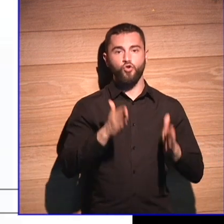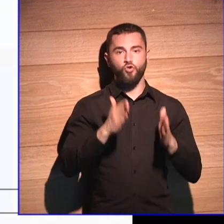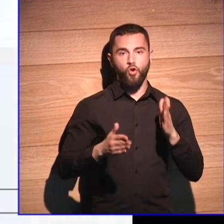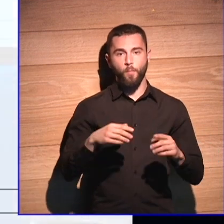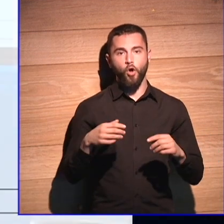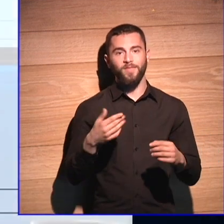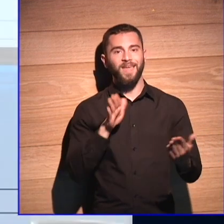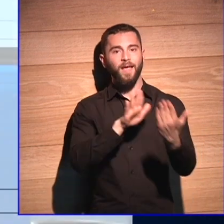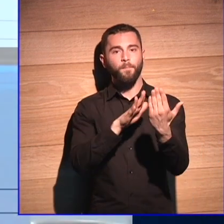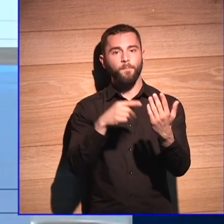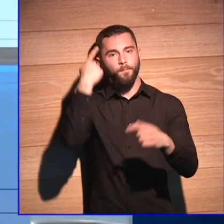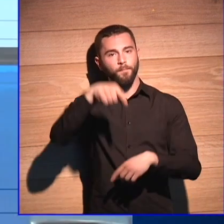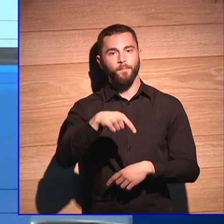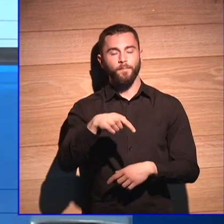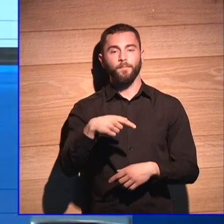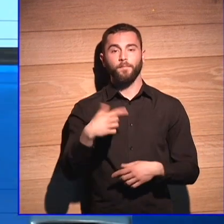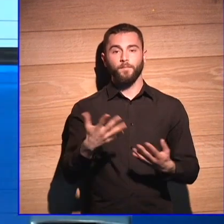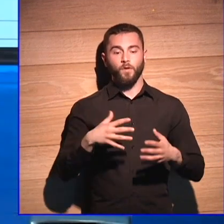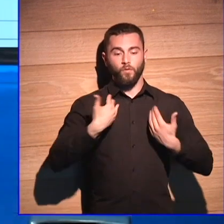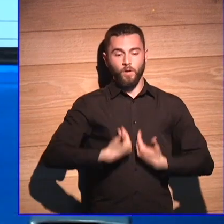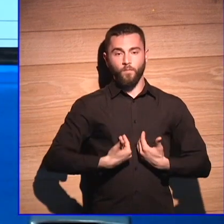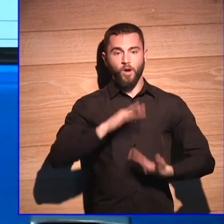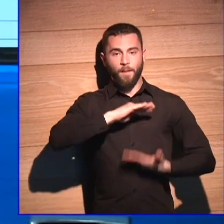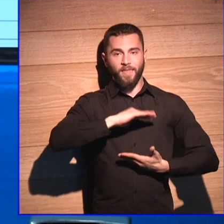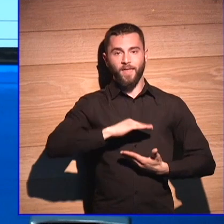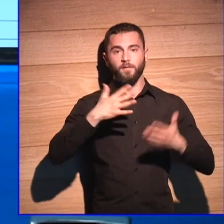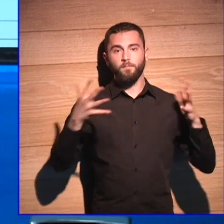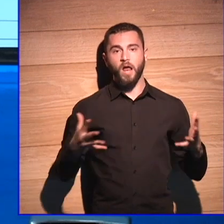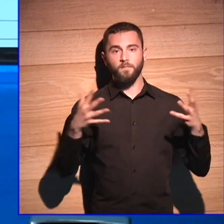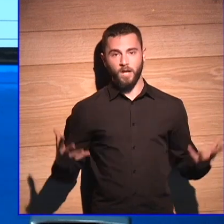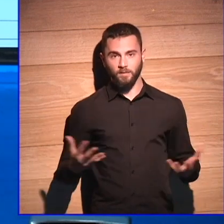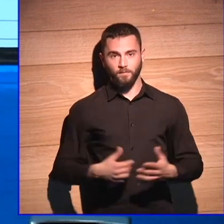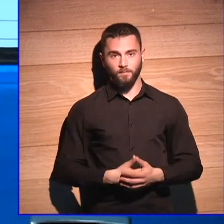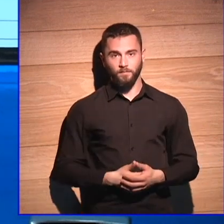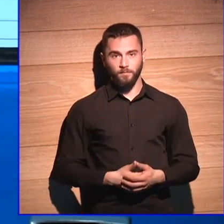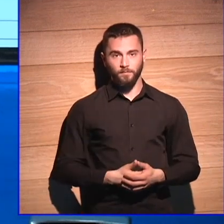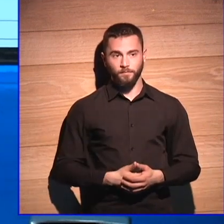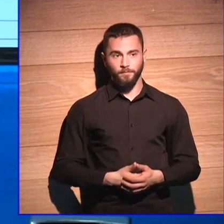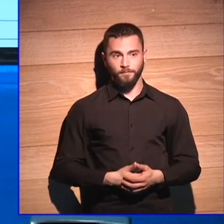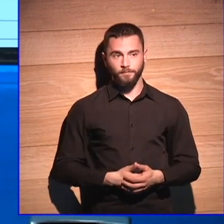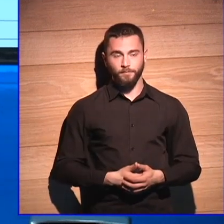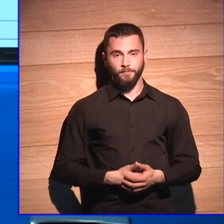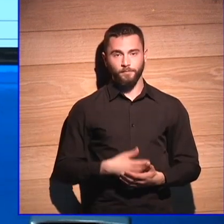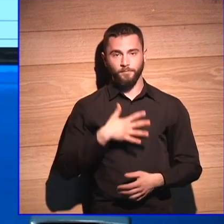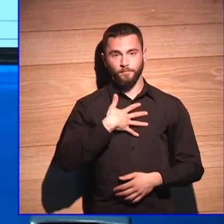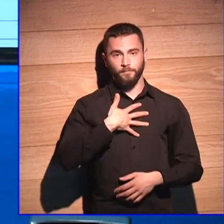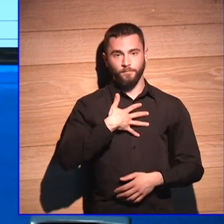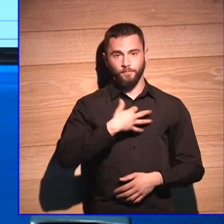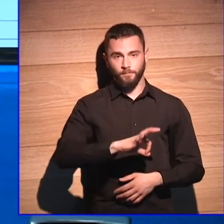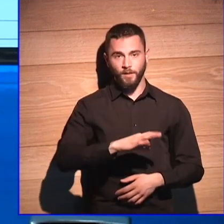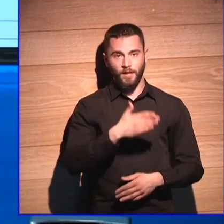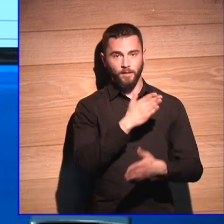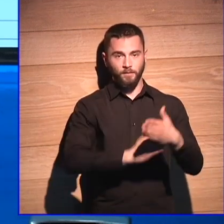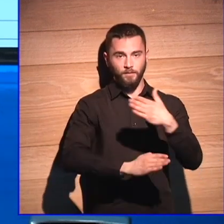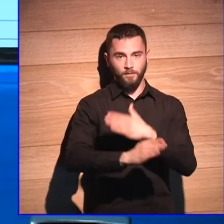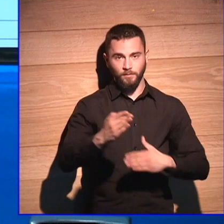es aumentar nuestro cuerpo y nuestras capacidades. Y pueden servir para paliar